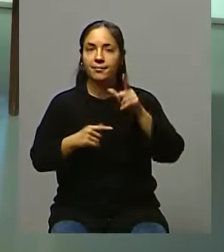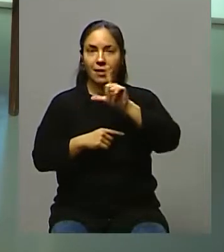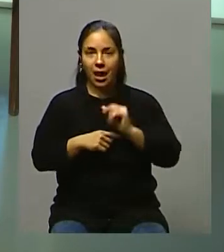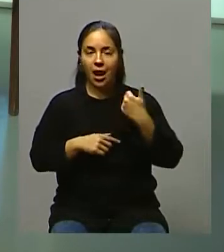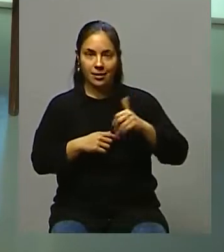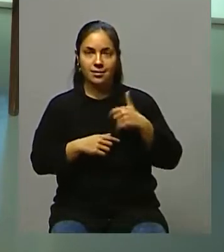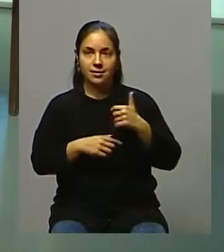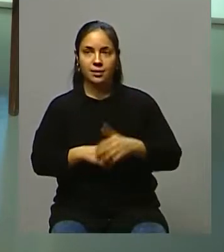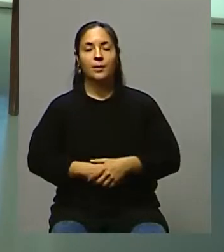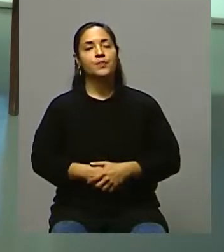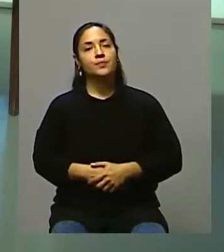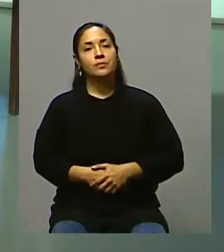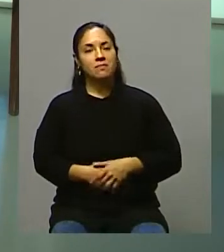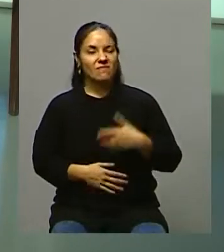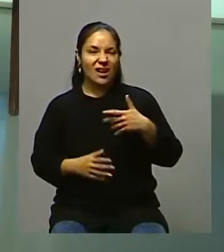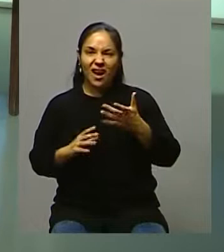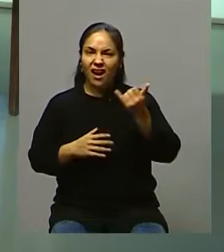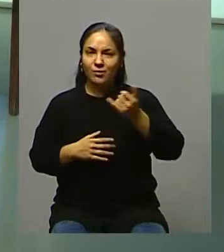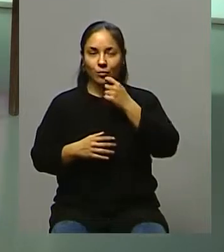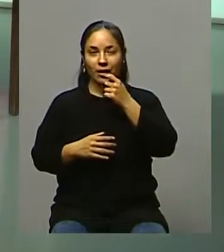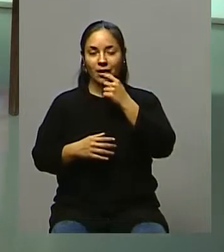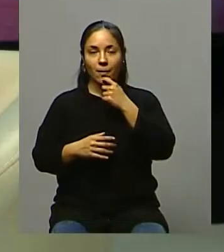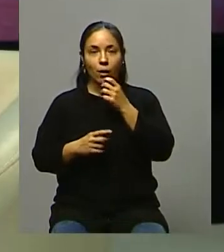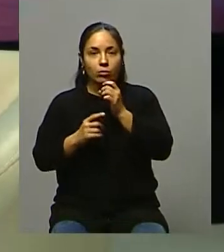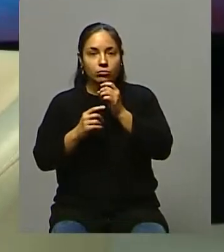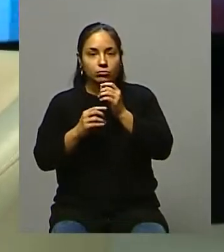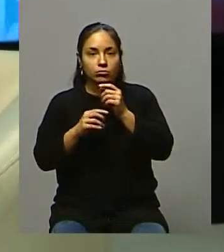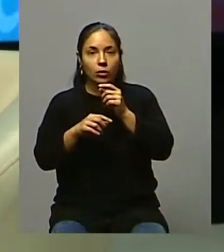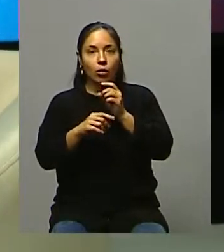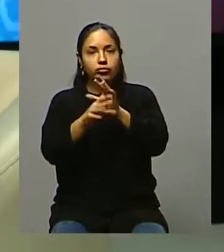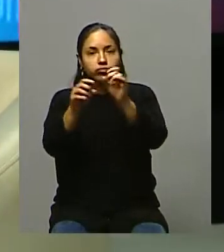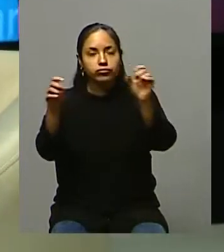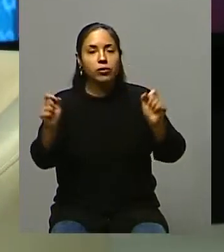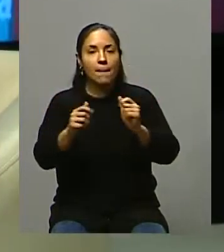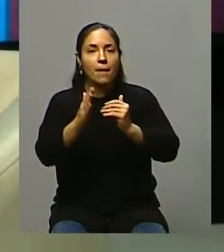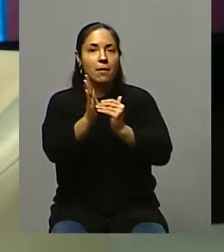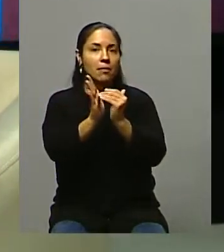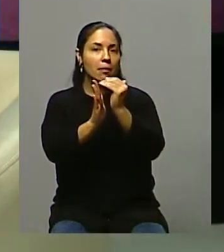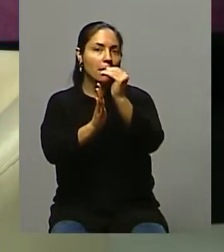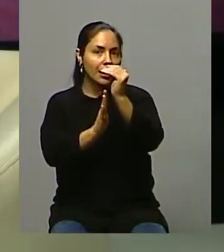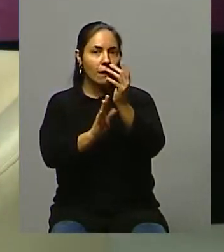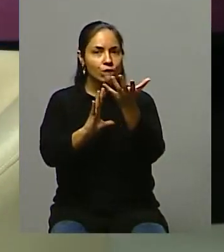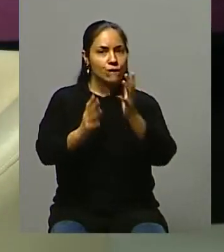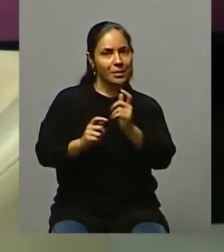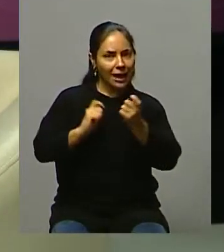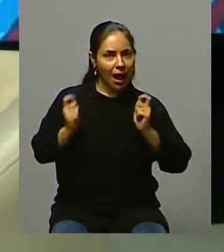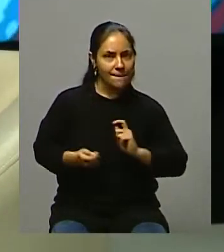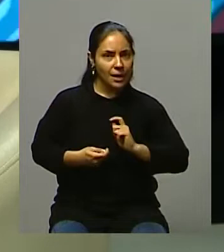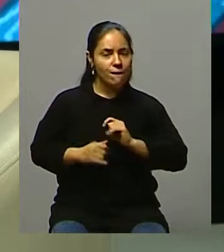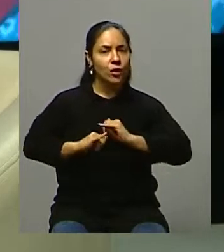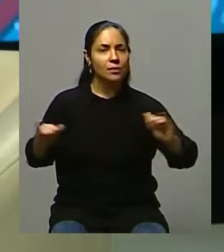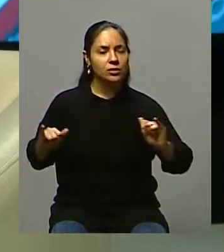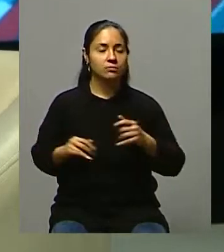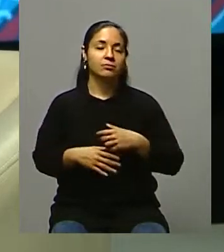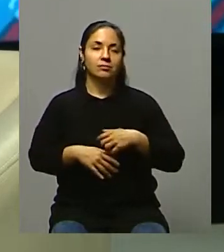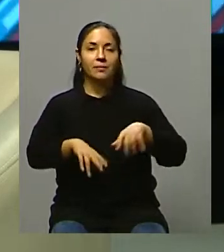Argentina. ¿Se tendría que cambiar la modalidad si empiezan a ser más los casos? Bueno, por ahora en realidad, tanto la